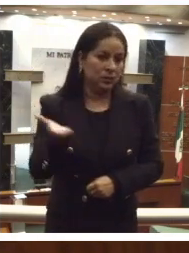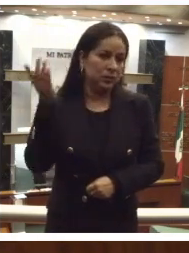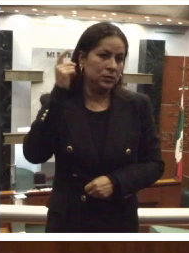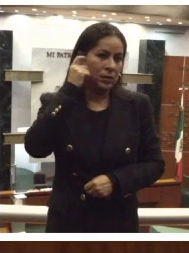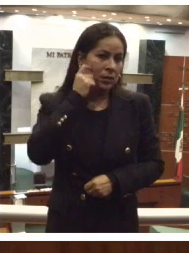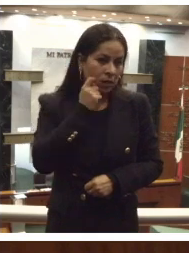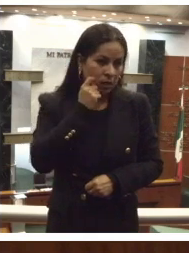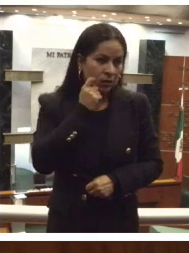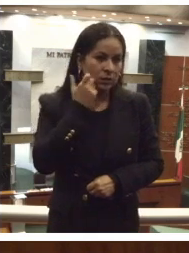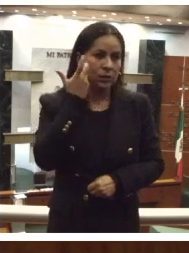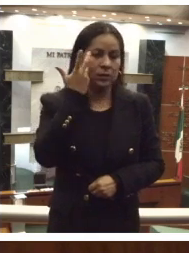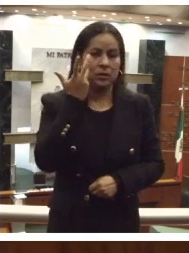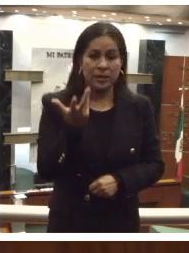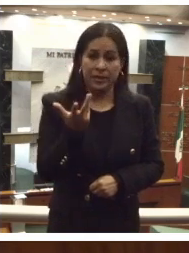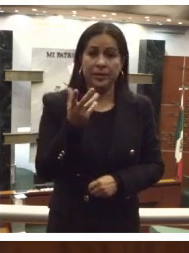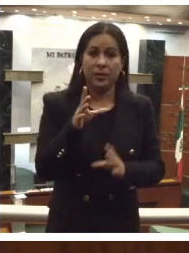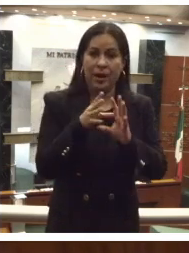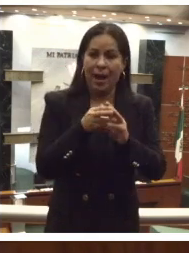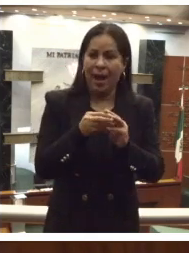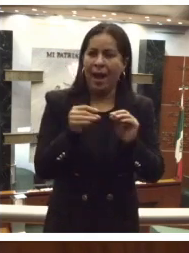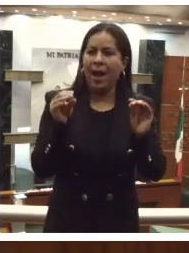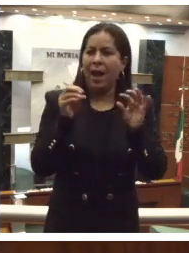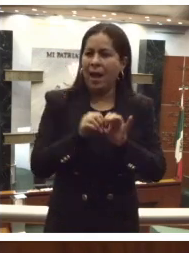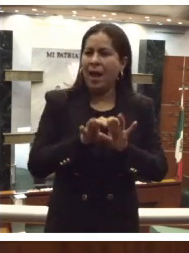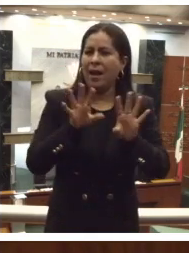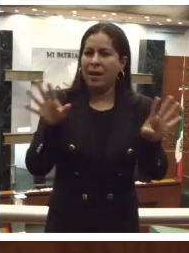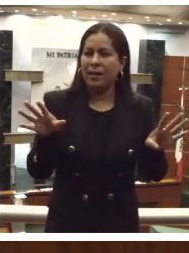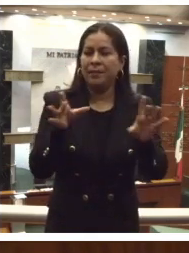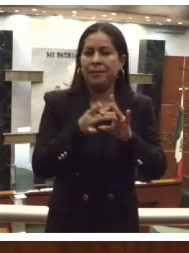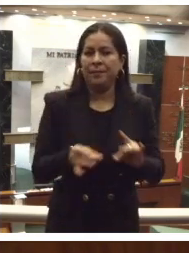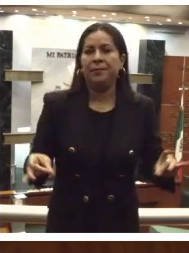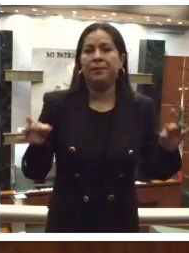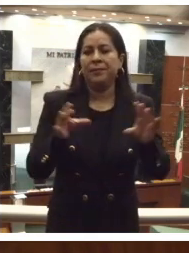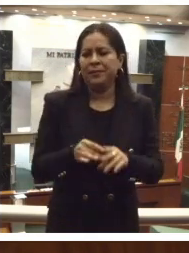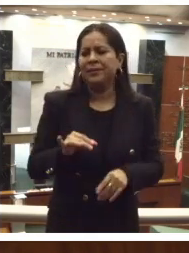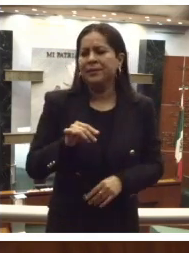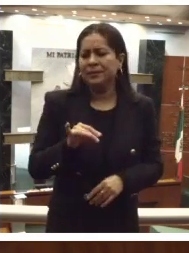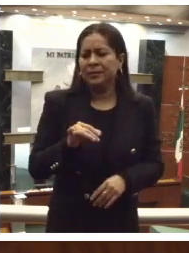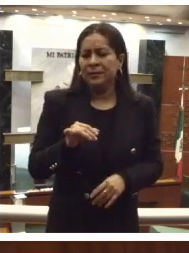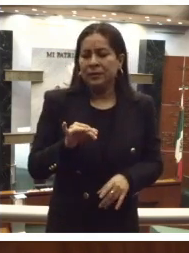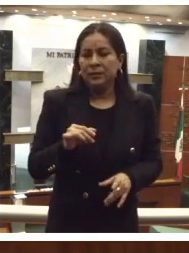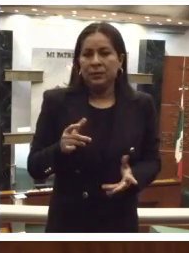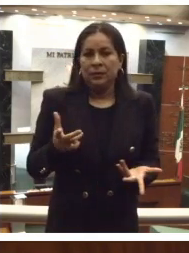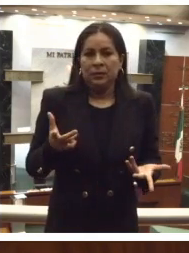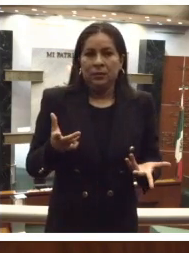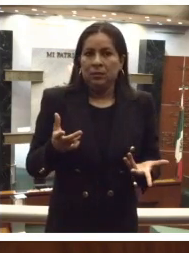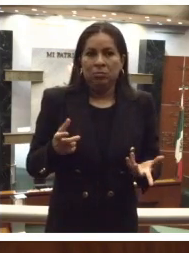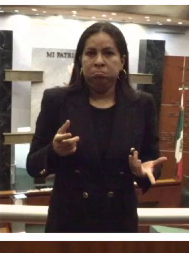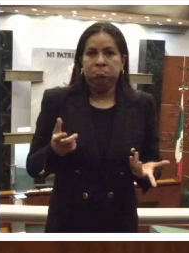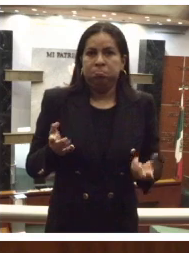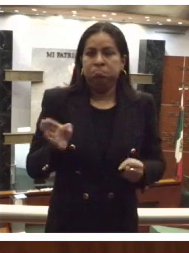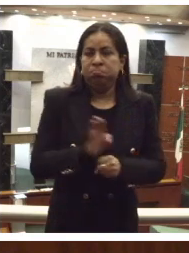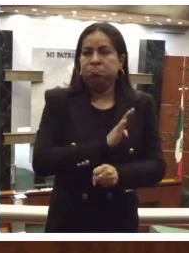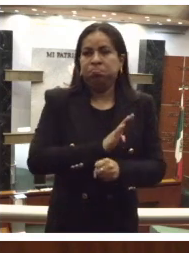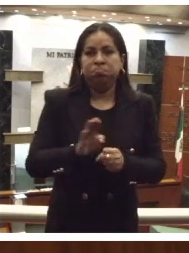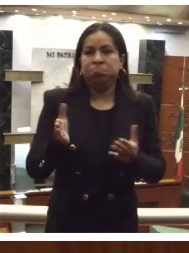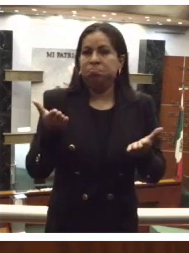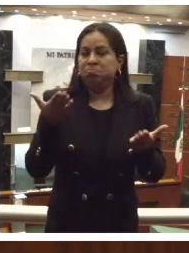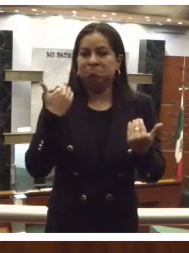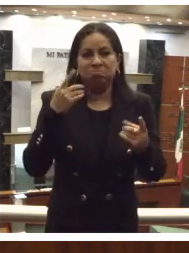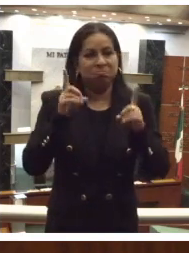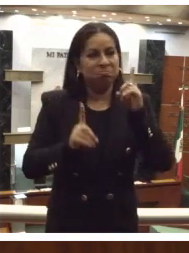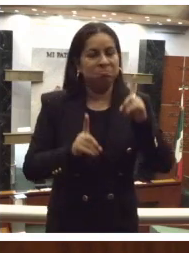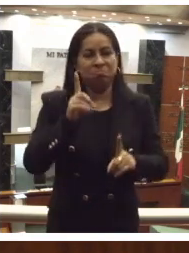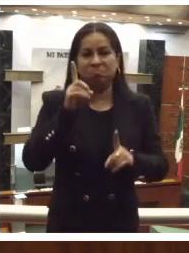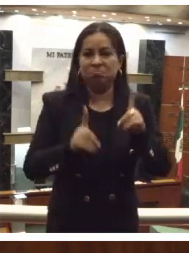guerrerenses, quiero aclarar y precisar que efectivamente no le dimos el beneficio de la duda